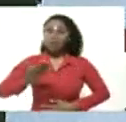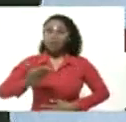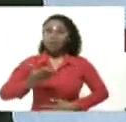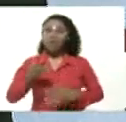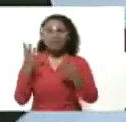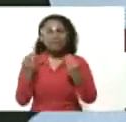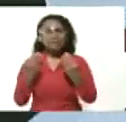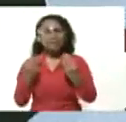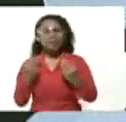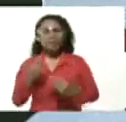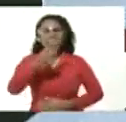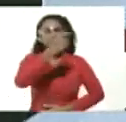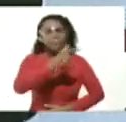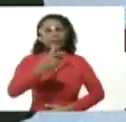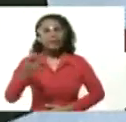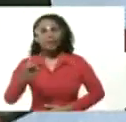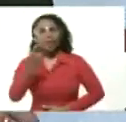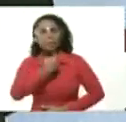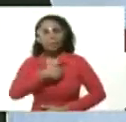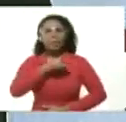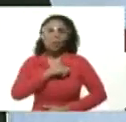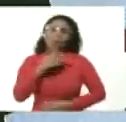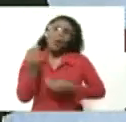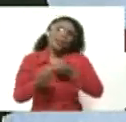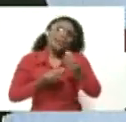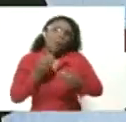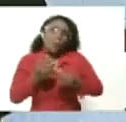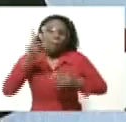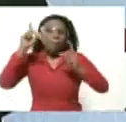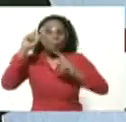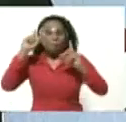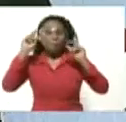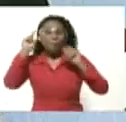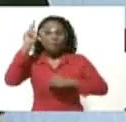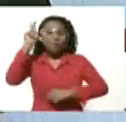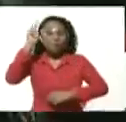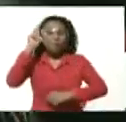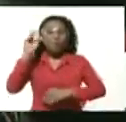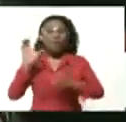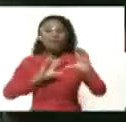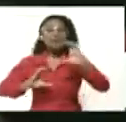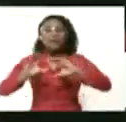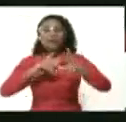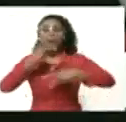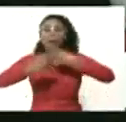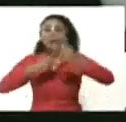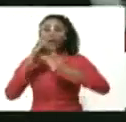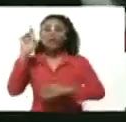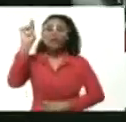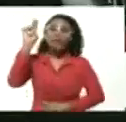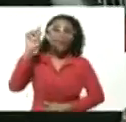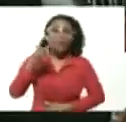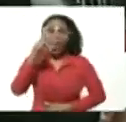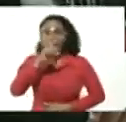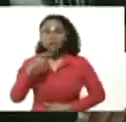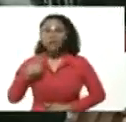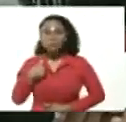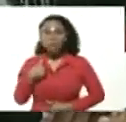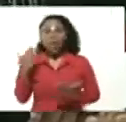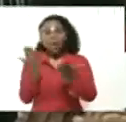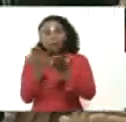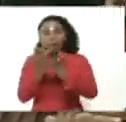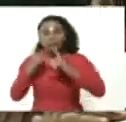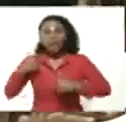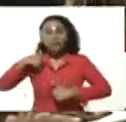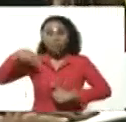como ciudadano español como profesor de ciencia política, que todos los años tengo que discutir con mis alumnos los elementos